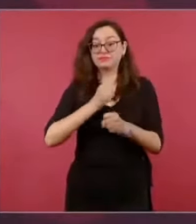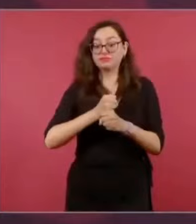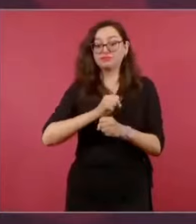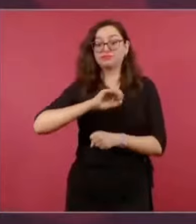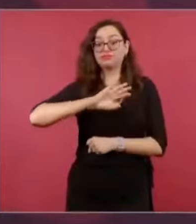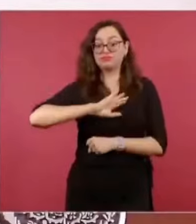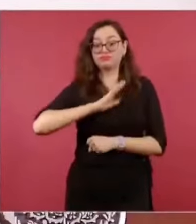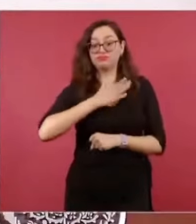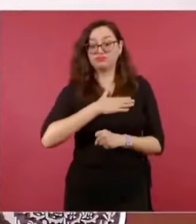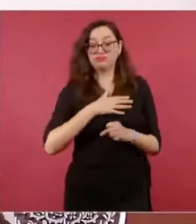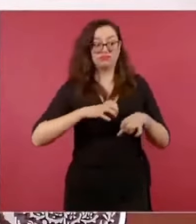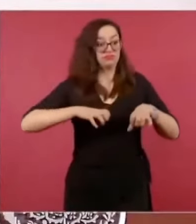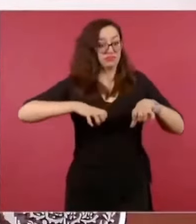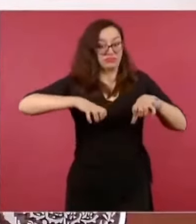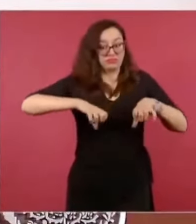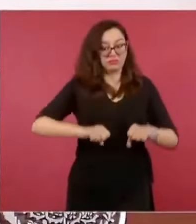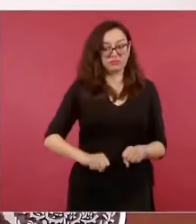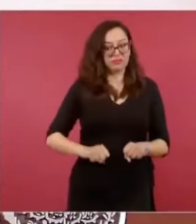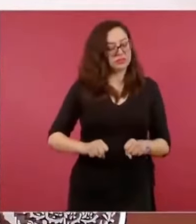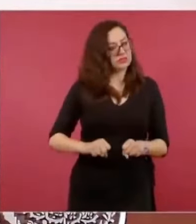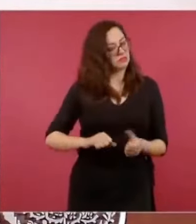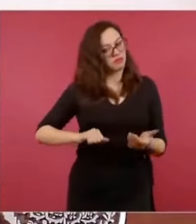de España.